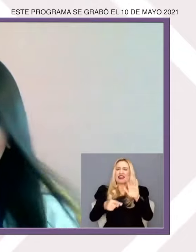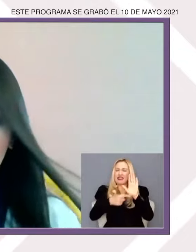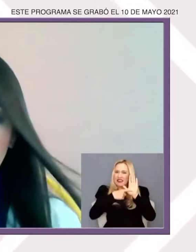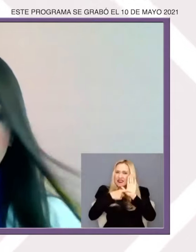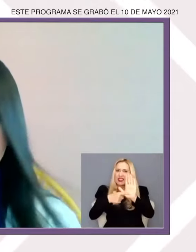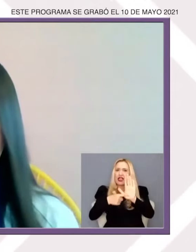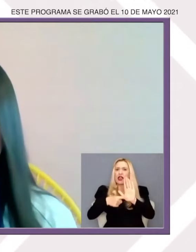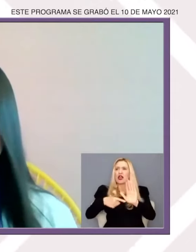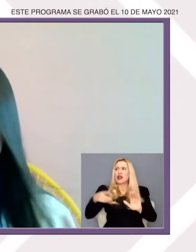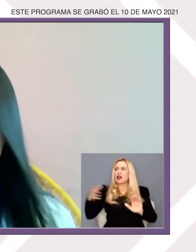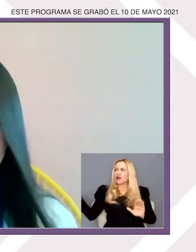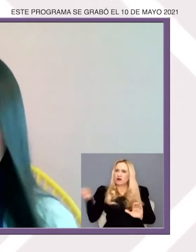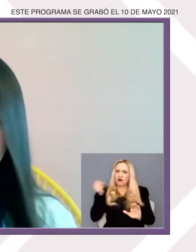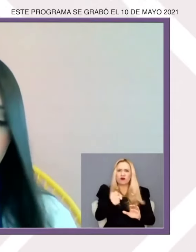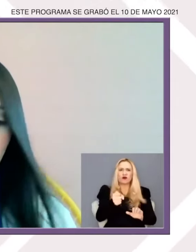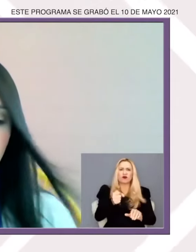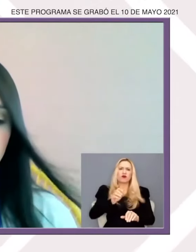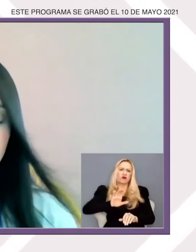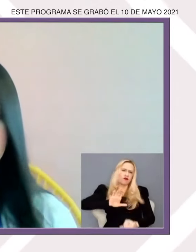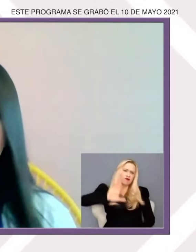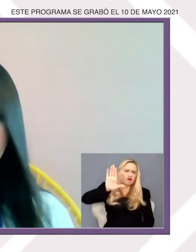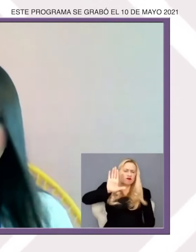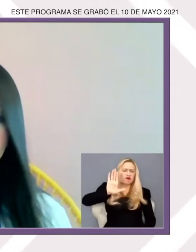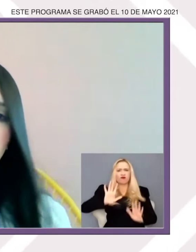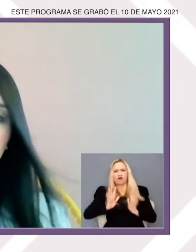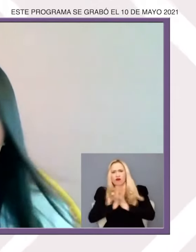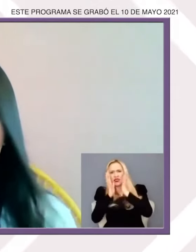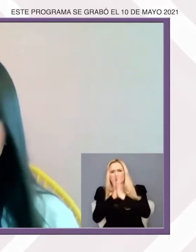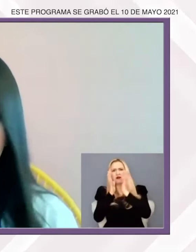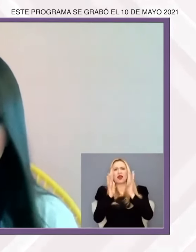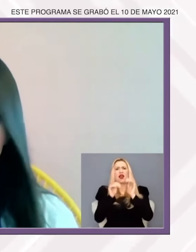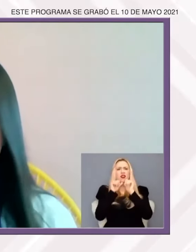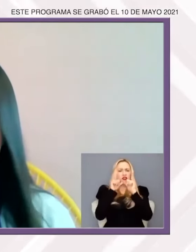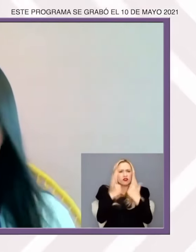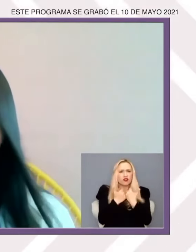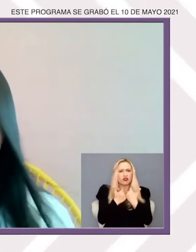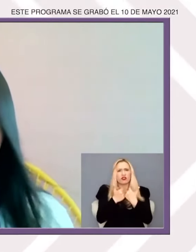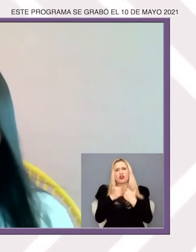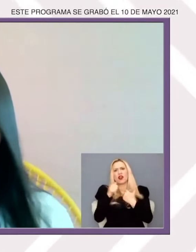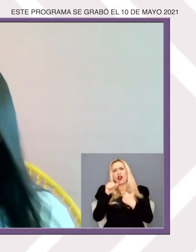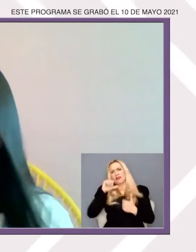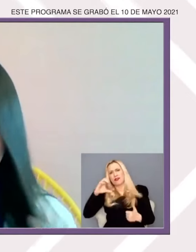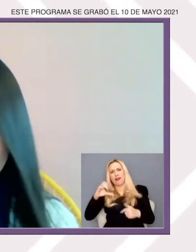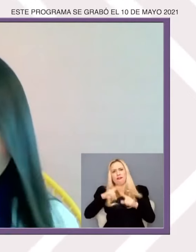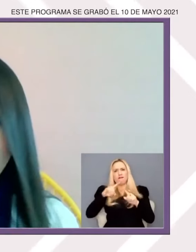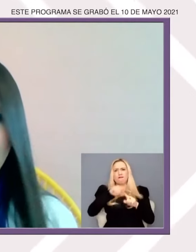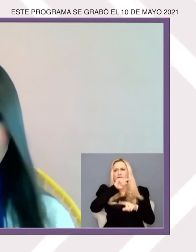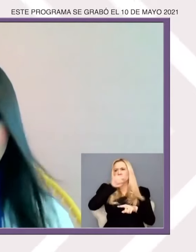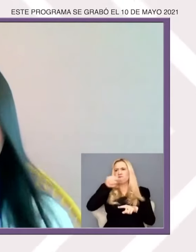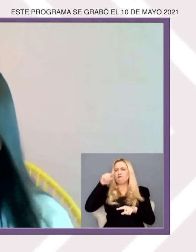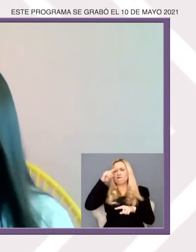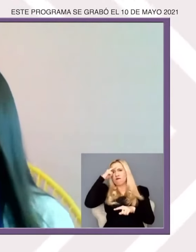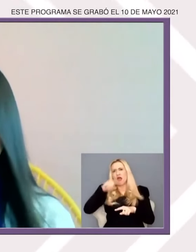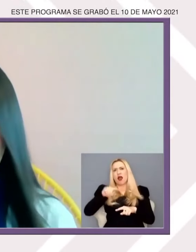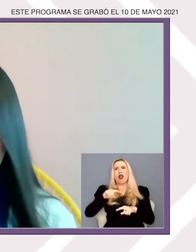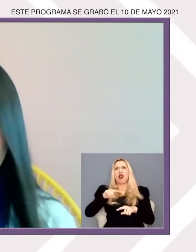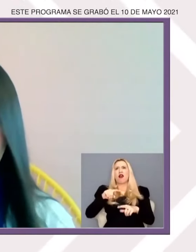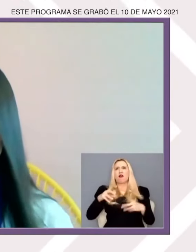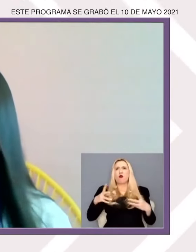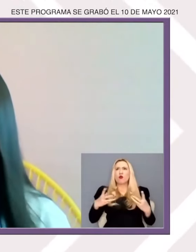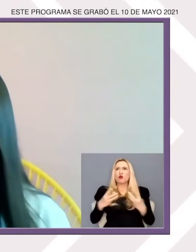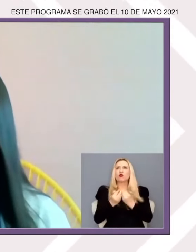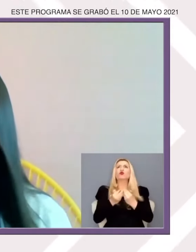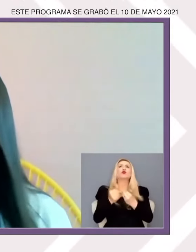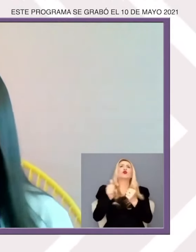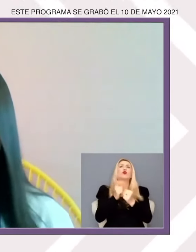las voces y la participación de las organizaciones de la sociedad civil en la vida democrática, en la reactivación